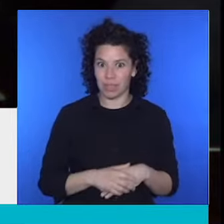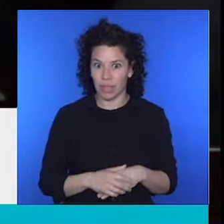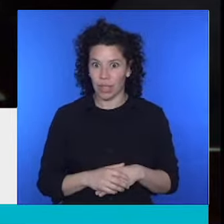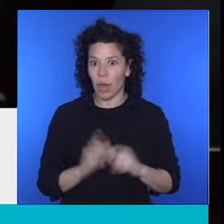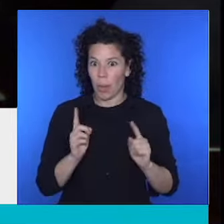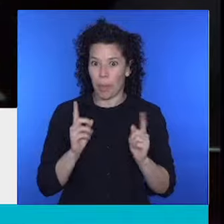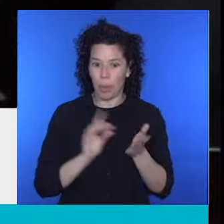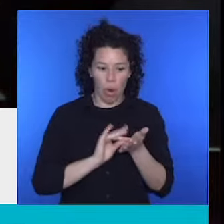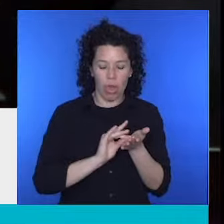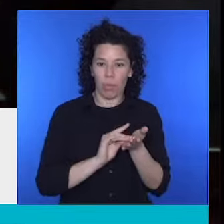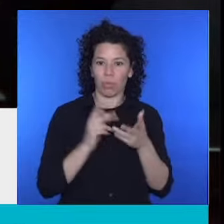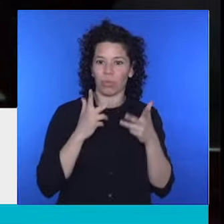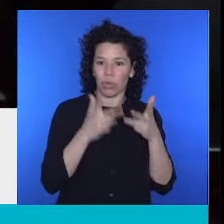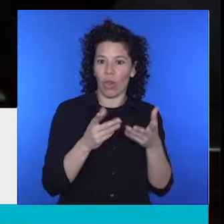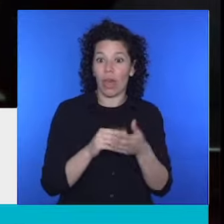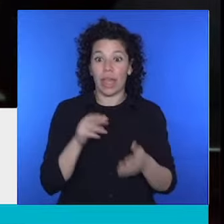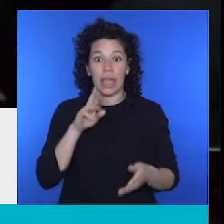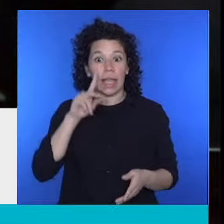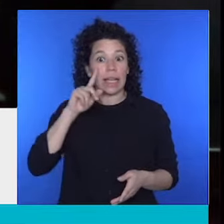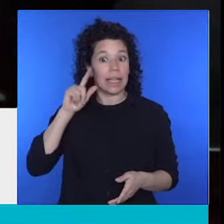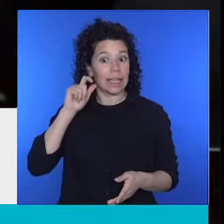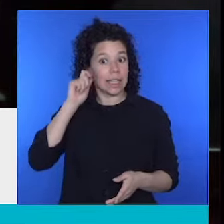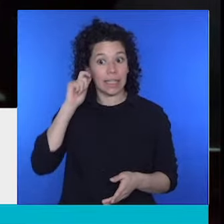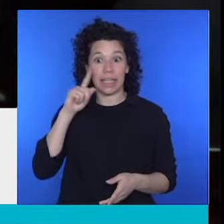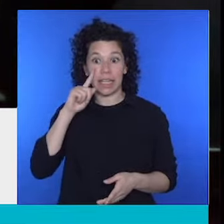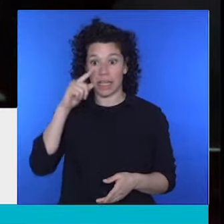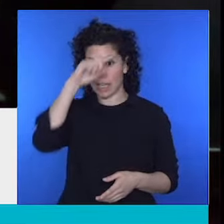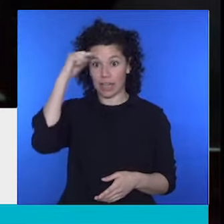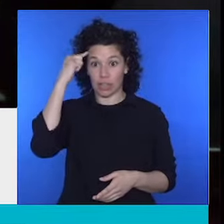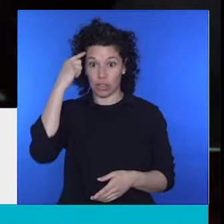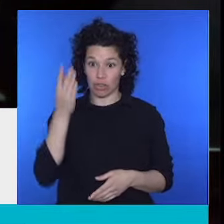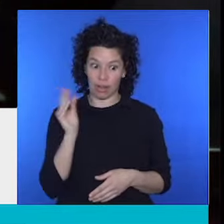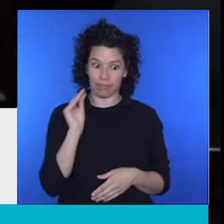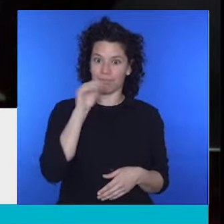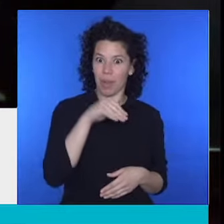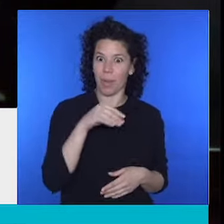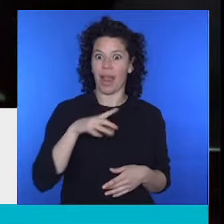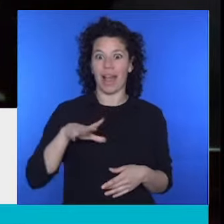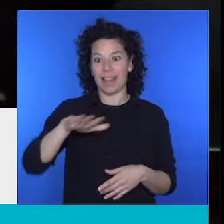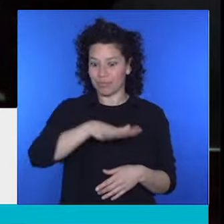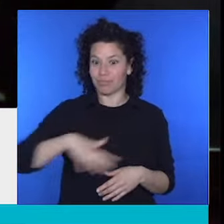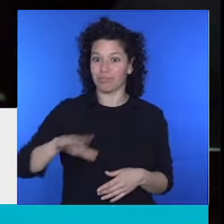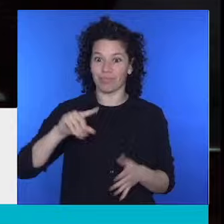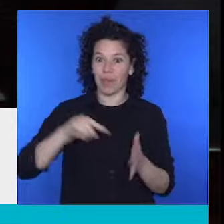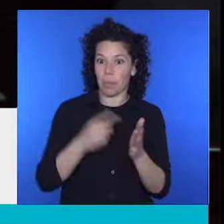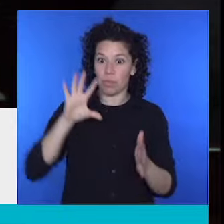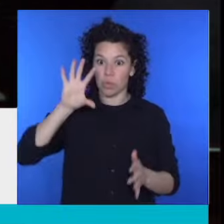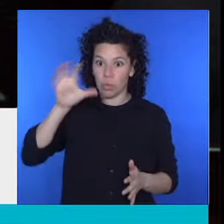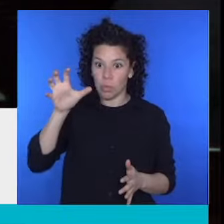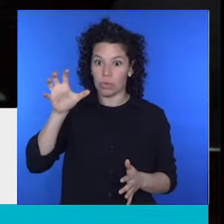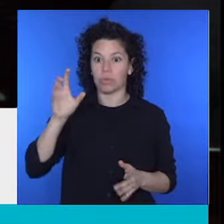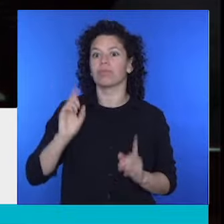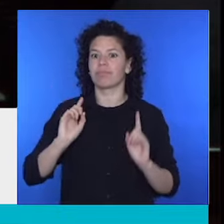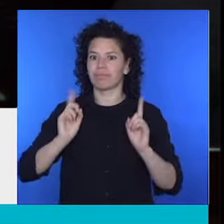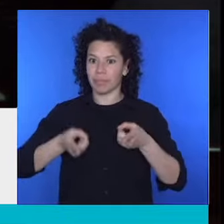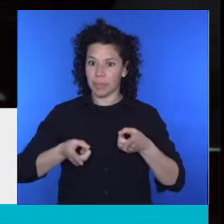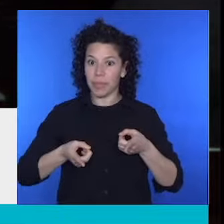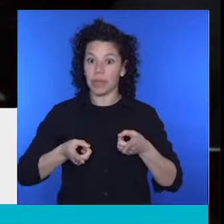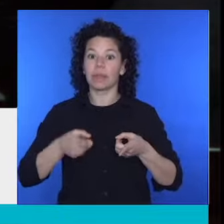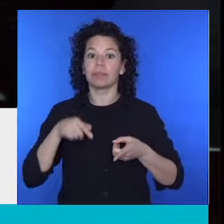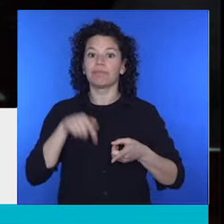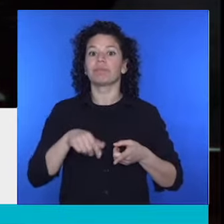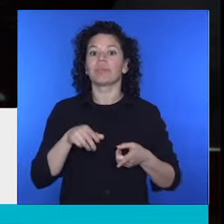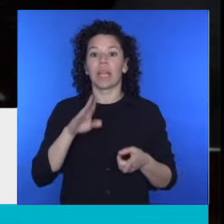El rigi Nacional se aplica en el territorio de la provincia de Buenos Aires y además este